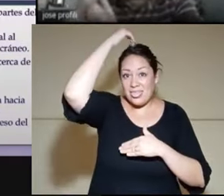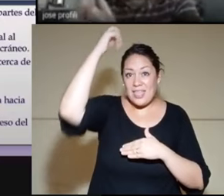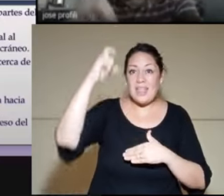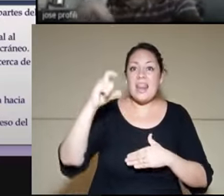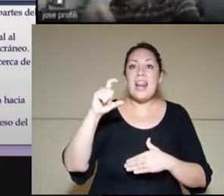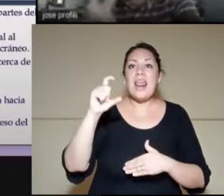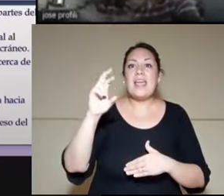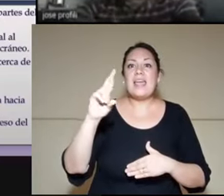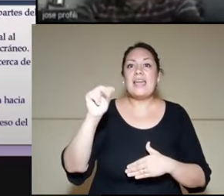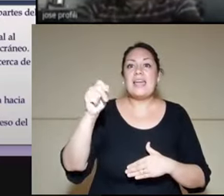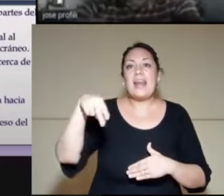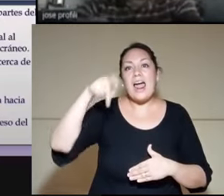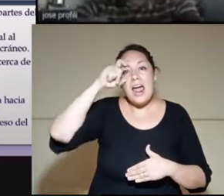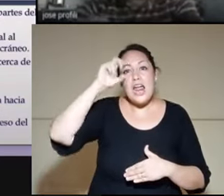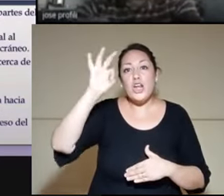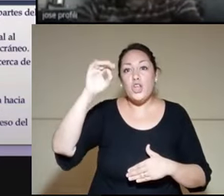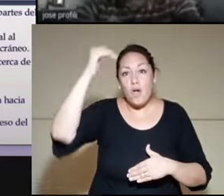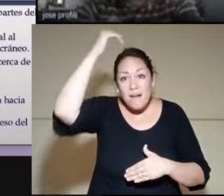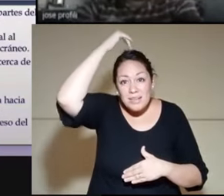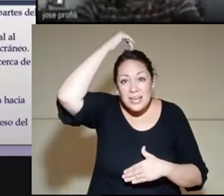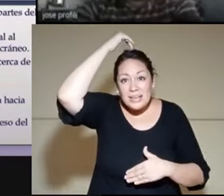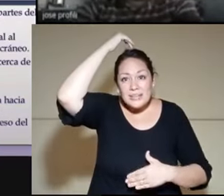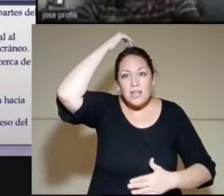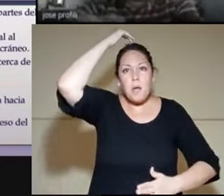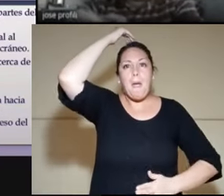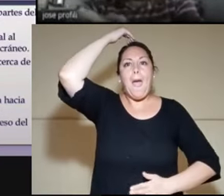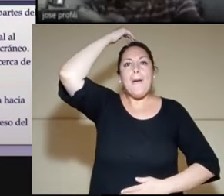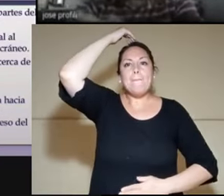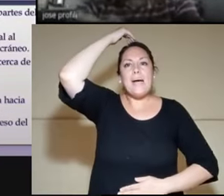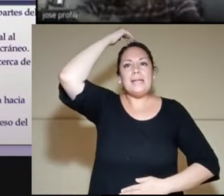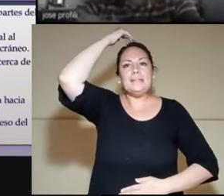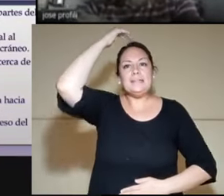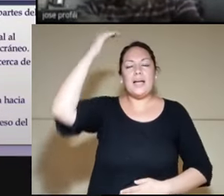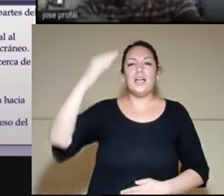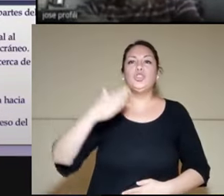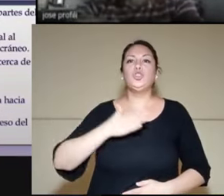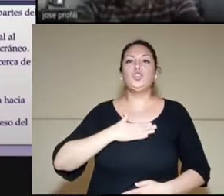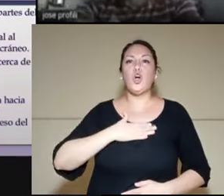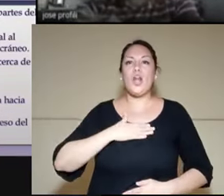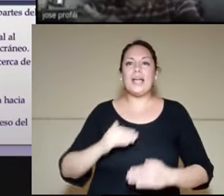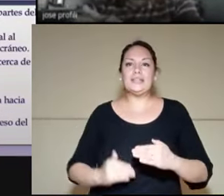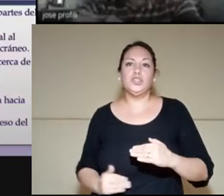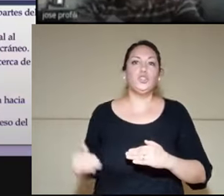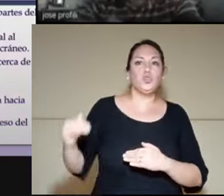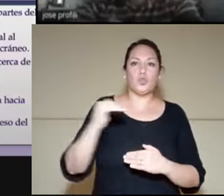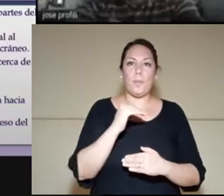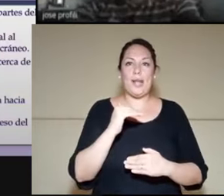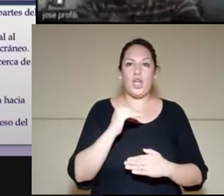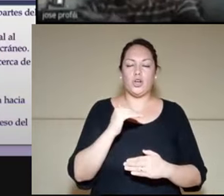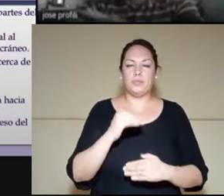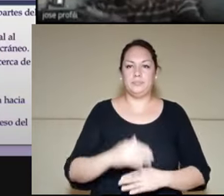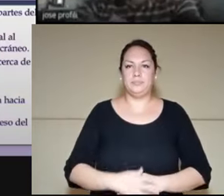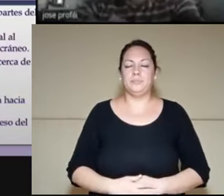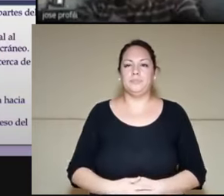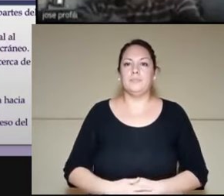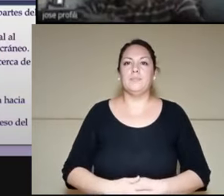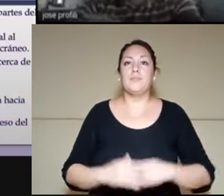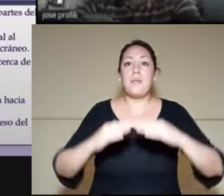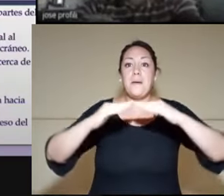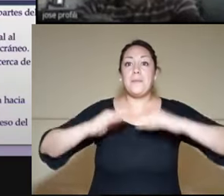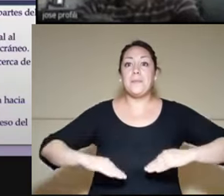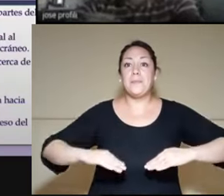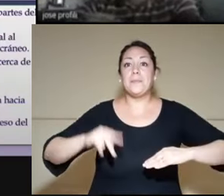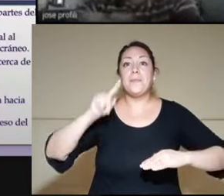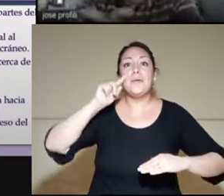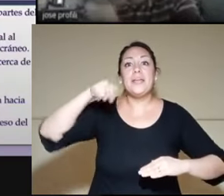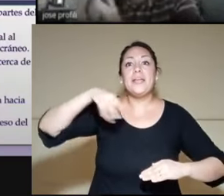del vértice del cráneo, es decir, la punta de la cabeza. Ese es el máximo punto. Y lo inferior es todo